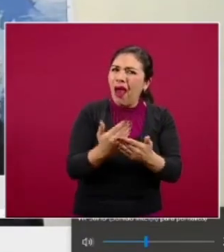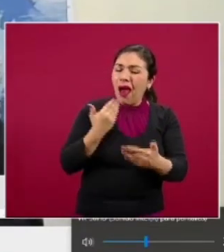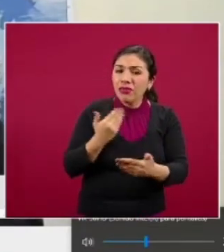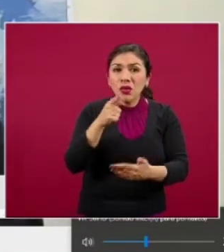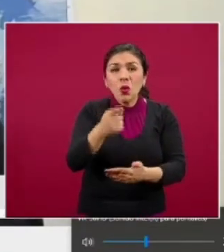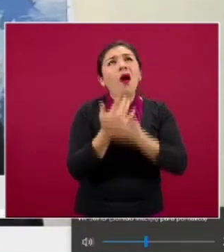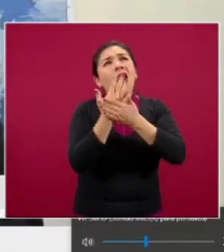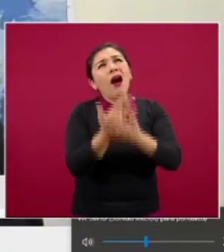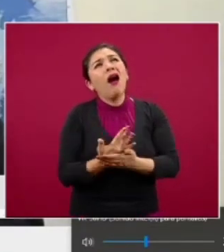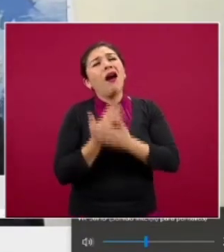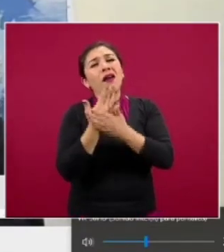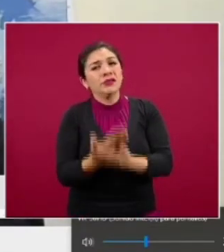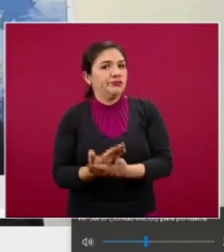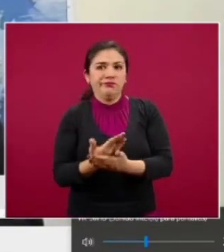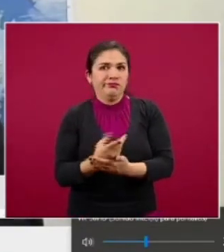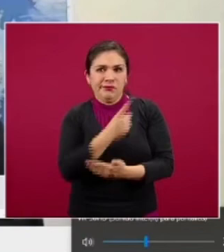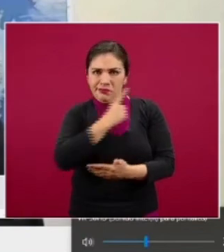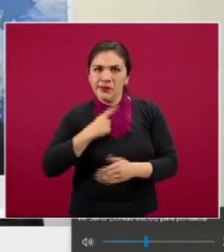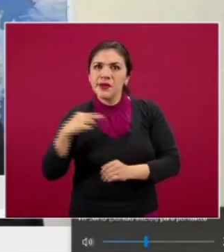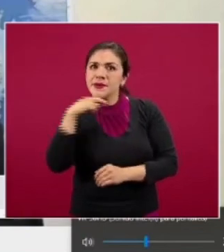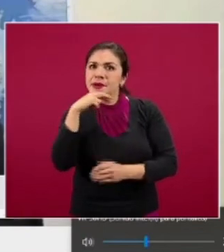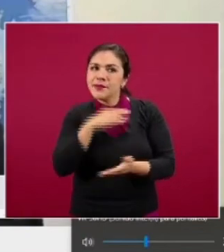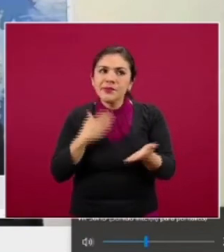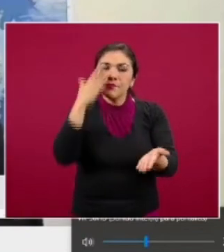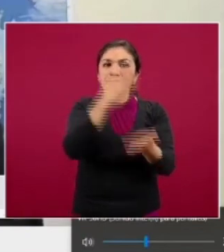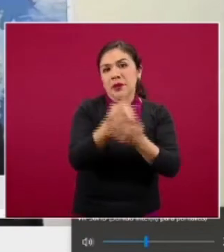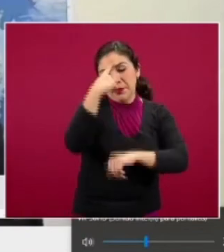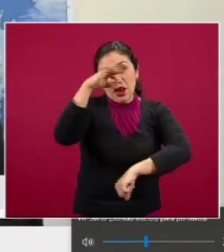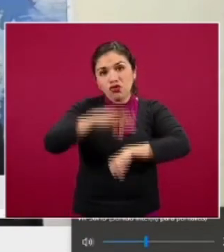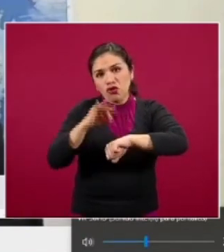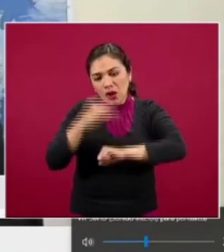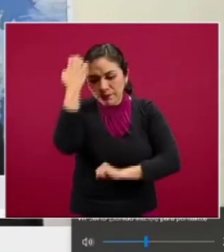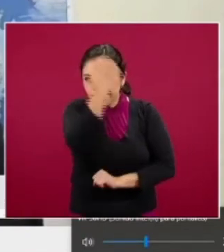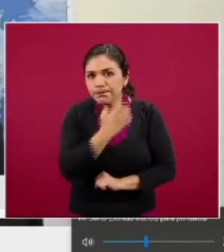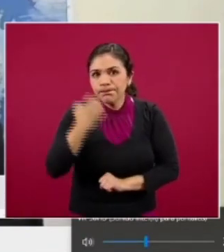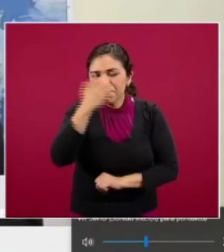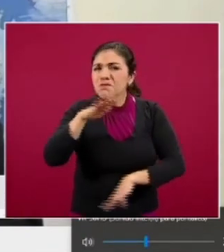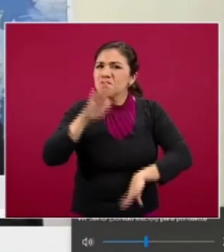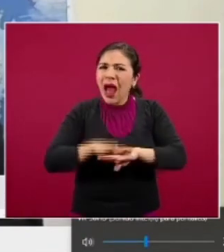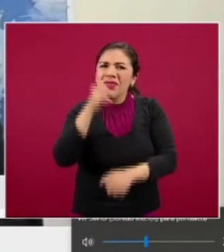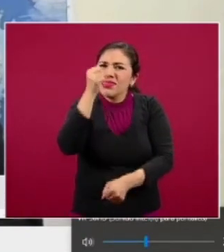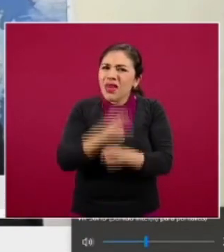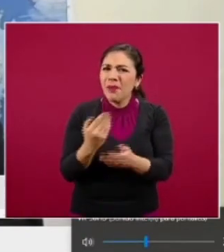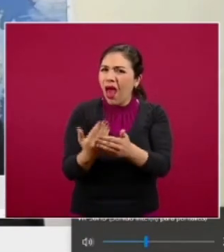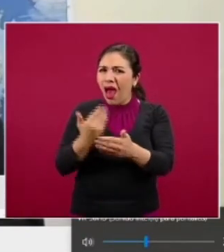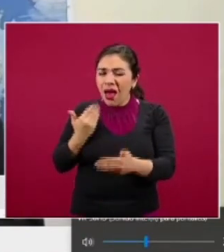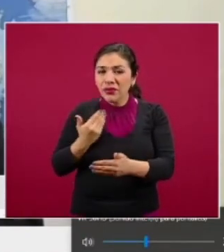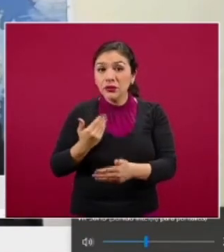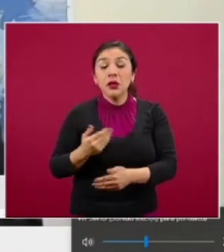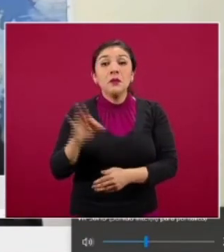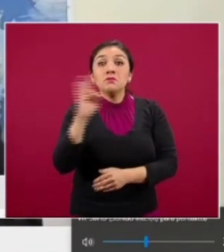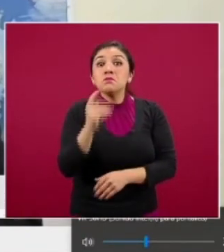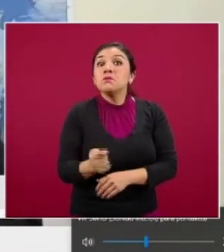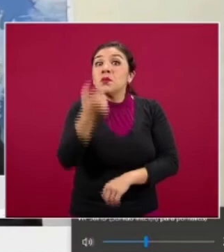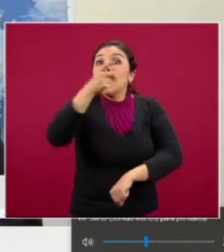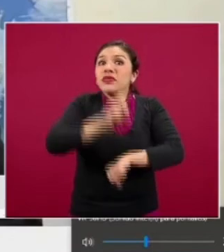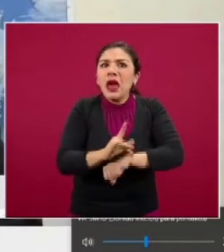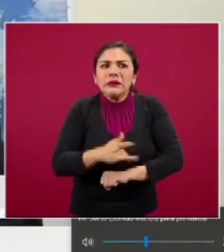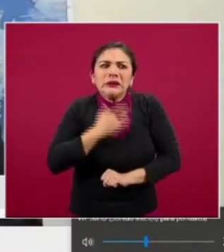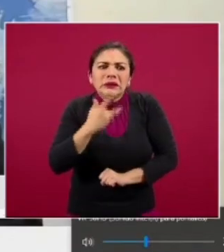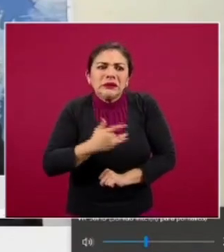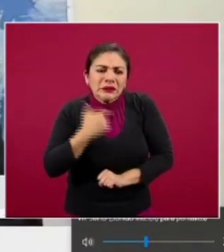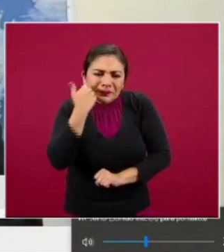No se esperen, por favor, acudan a valoración médica lo más pronto posible. En el primer día, desde el inicio de